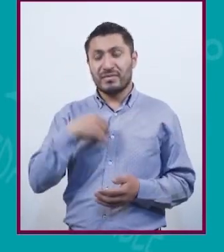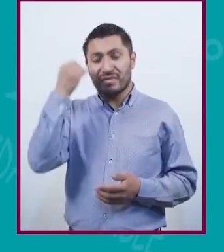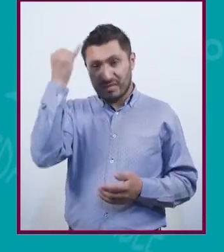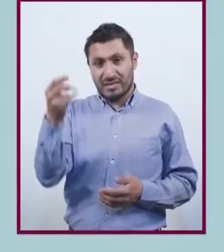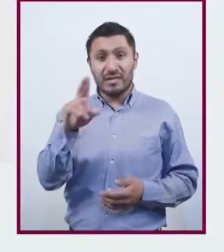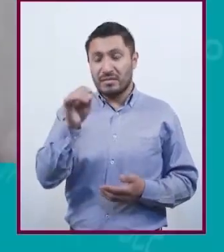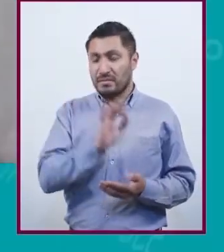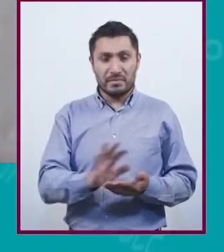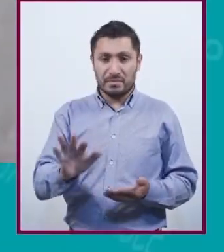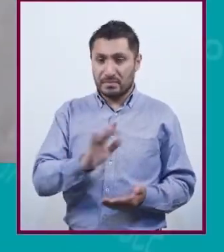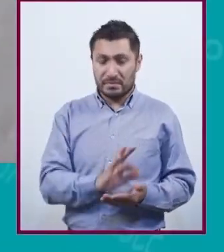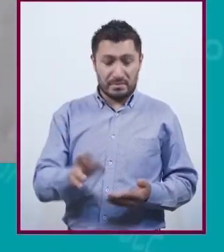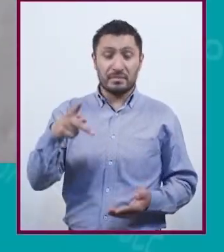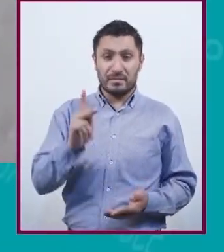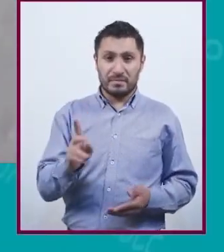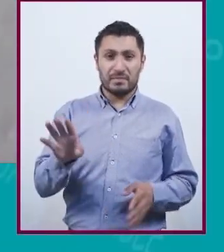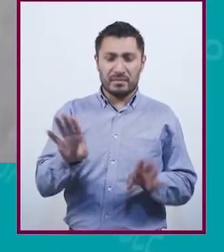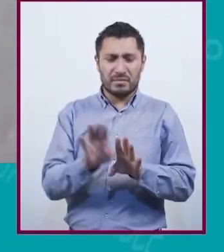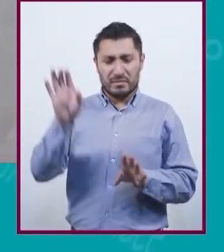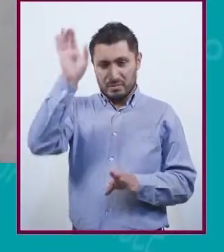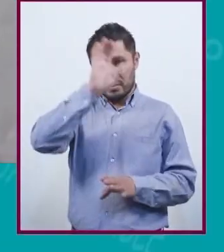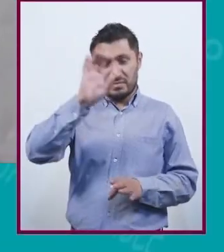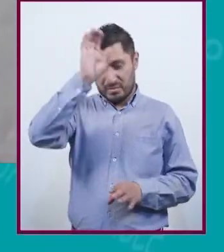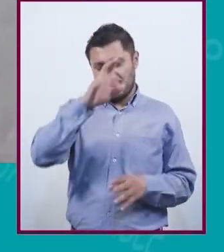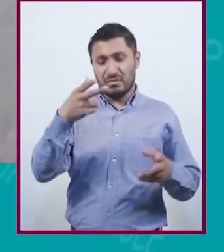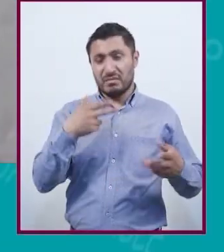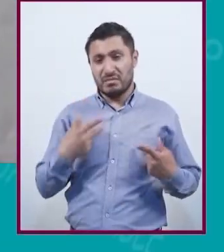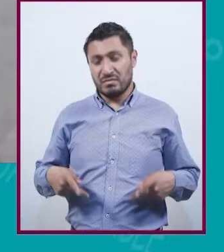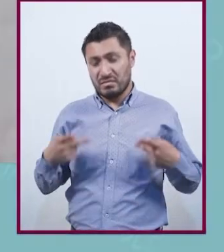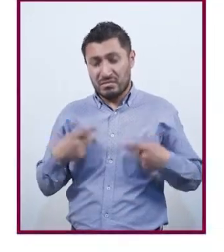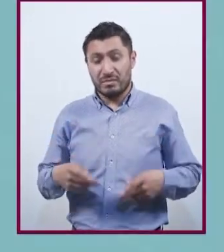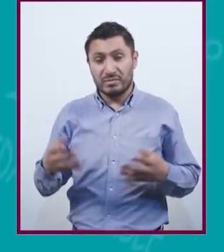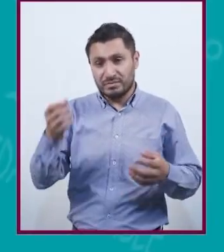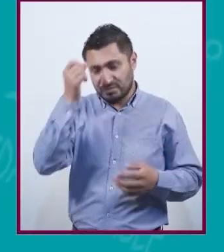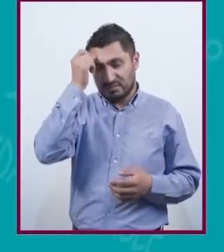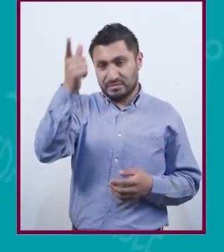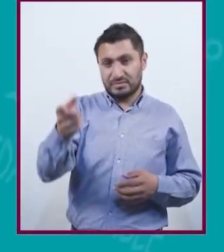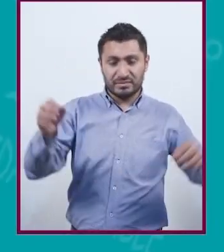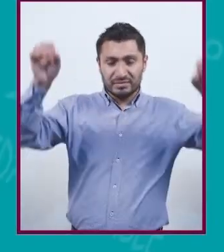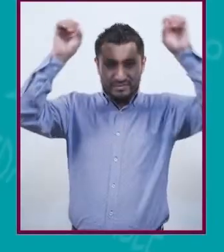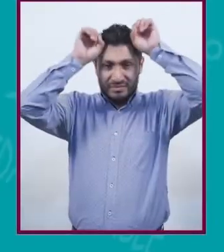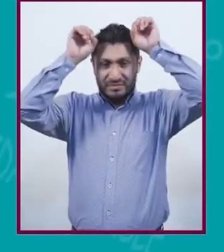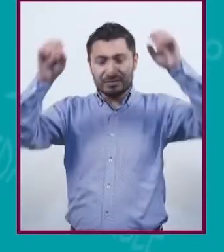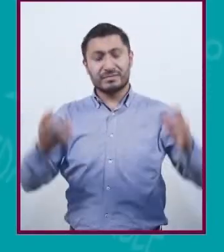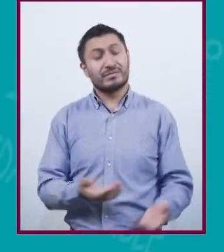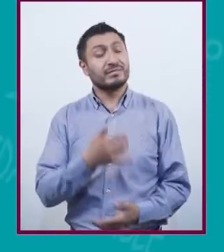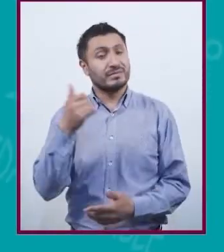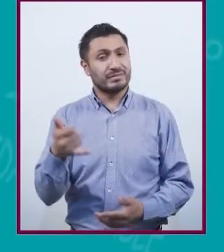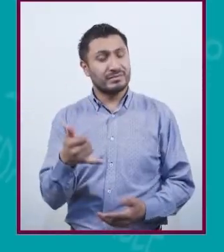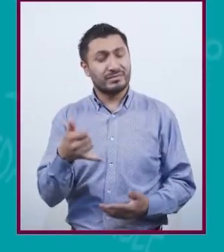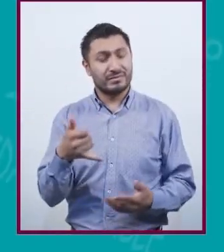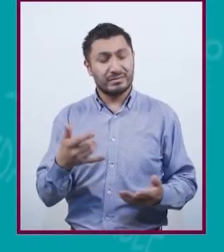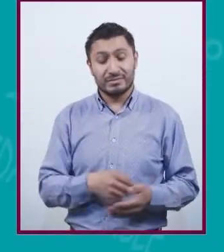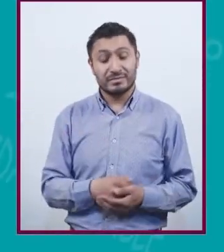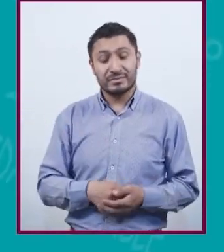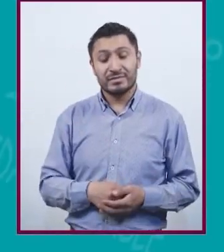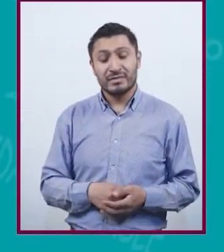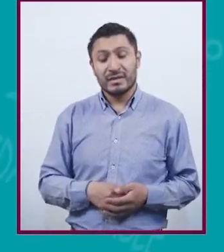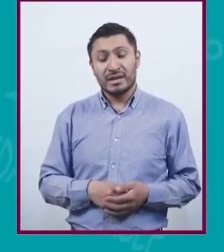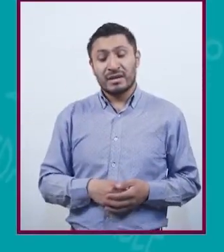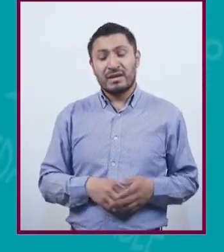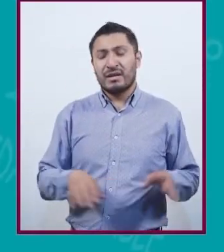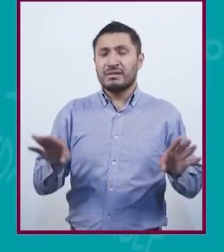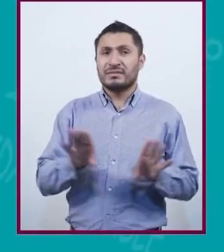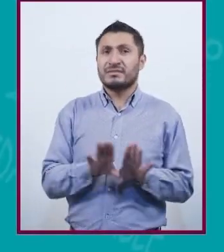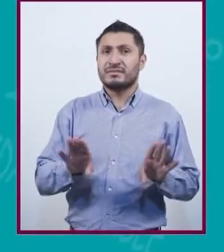tiempo. No he leído la novela, pero tengo conocimiento de ella. Tengo una idea, no la he leído, pero es de que un científico,